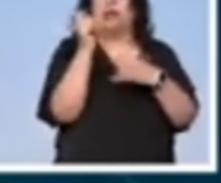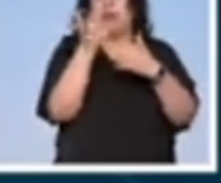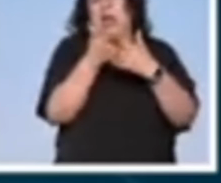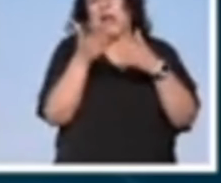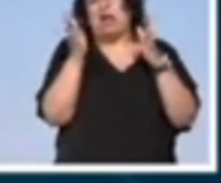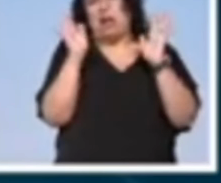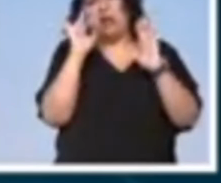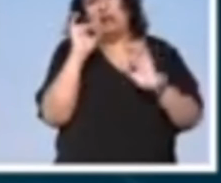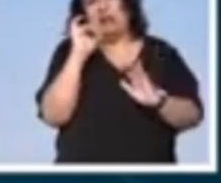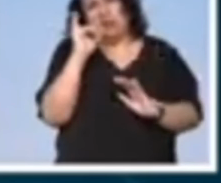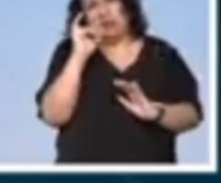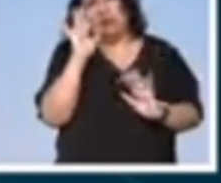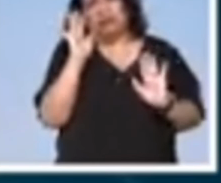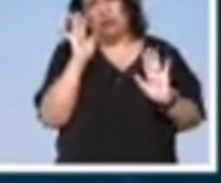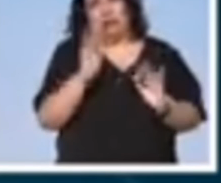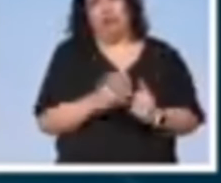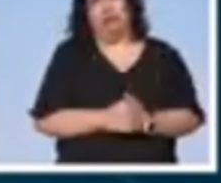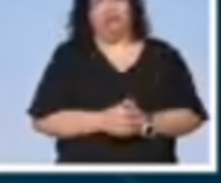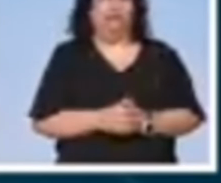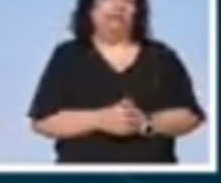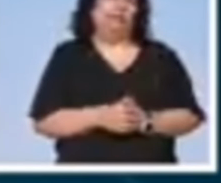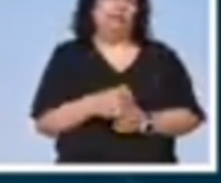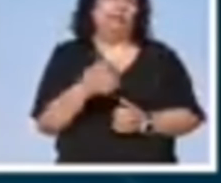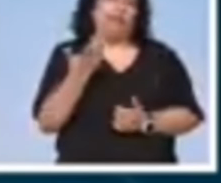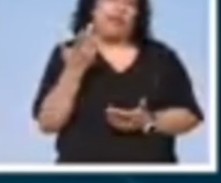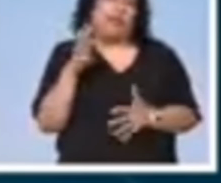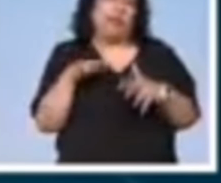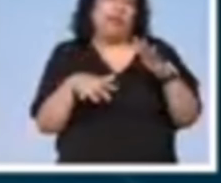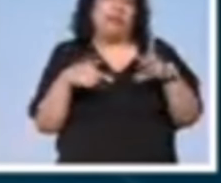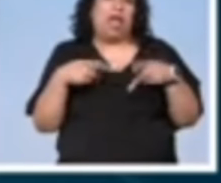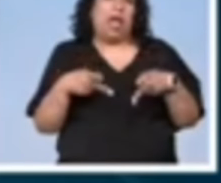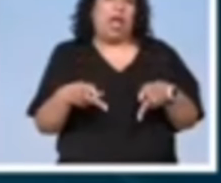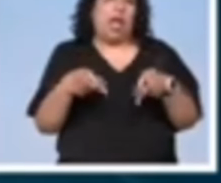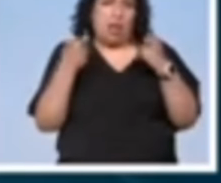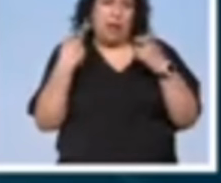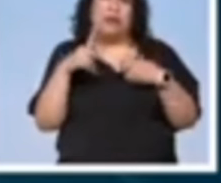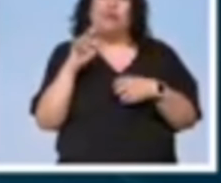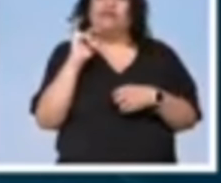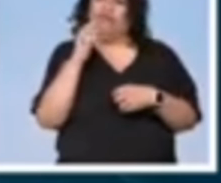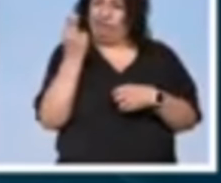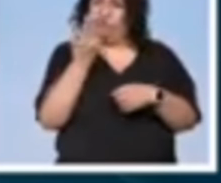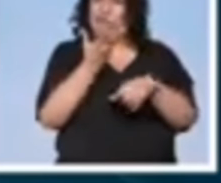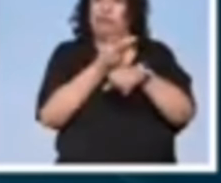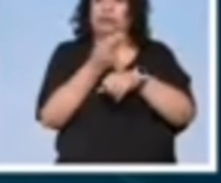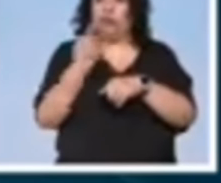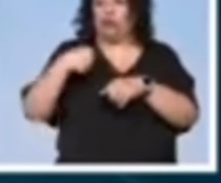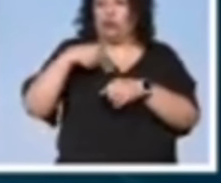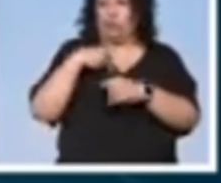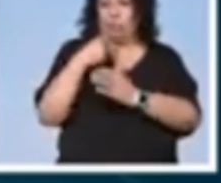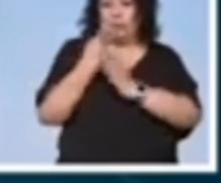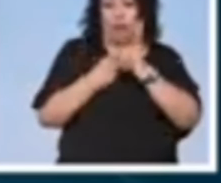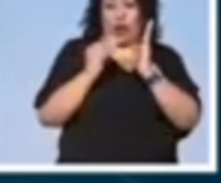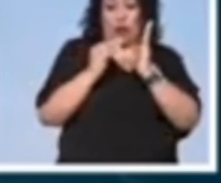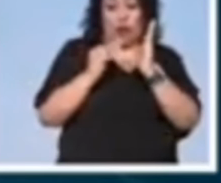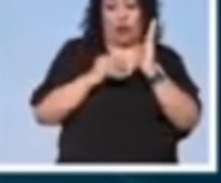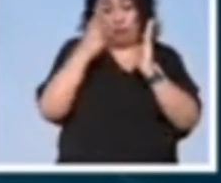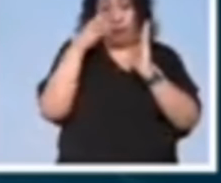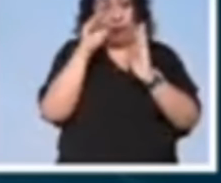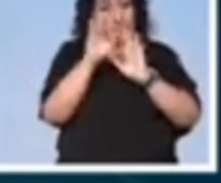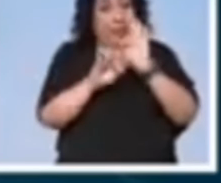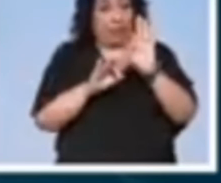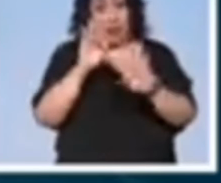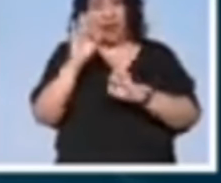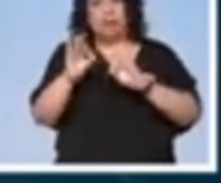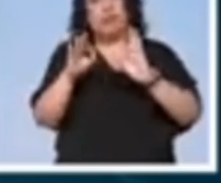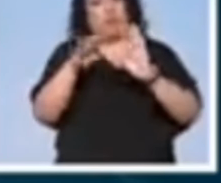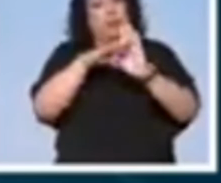sí, no faltan los que roban, pero sí necesita mantenimiento. Hicimos un programa de mantenimiento y unos